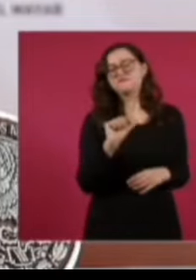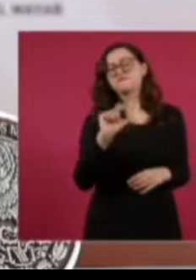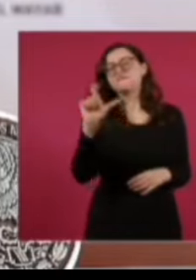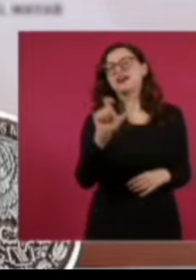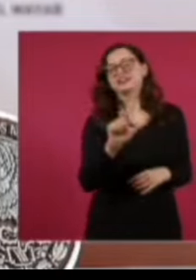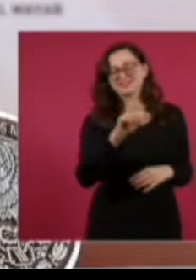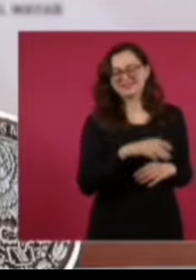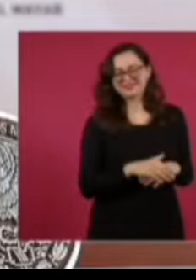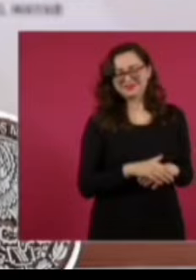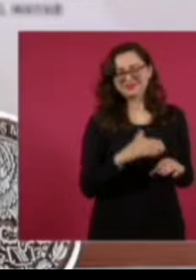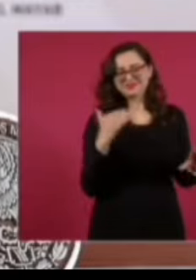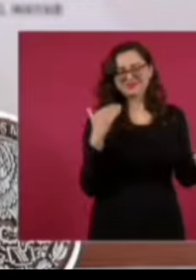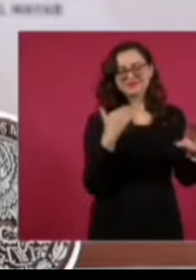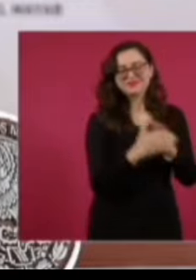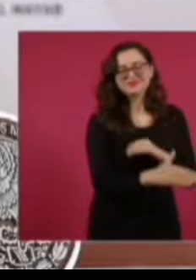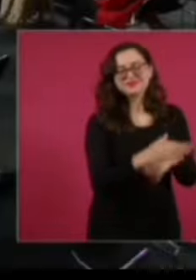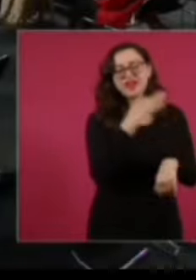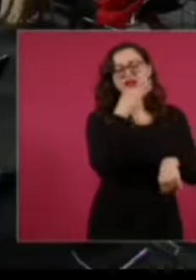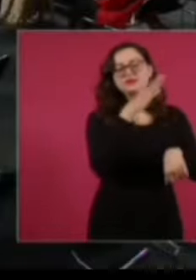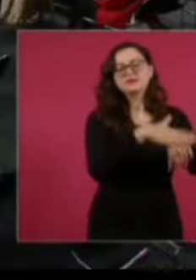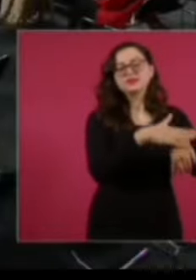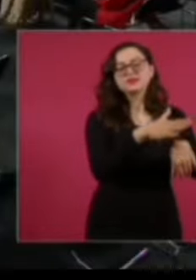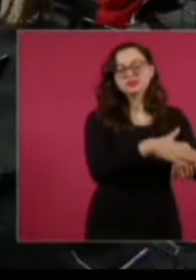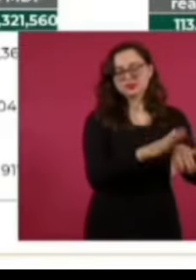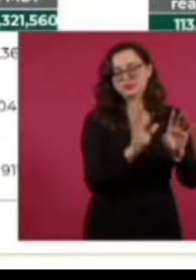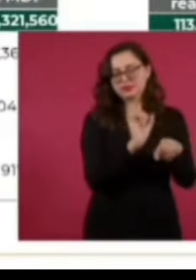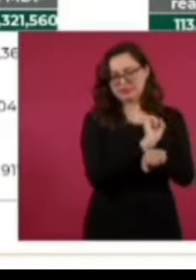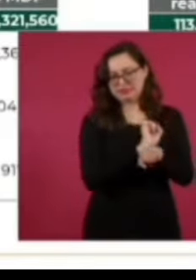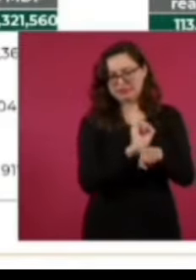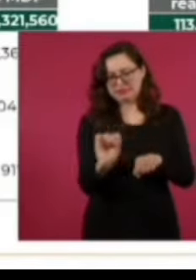este un recado